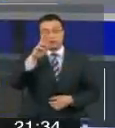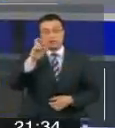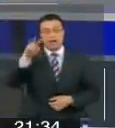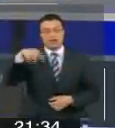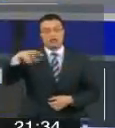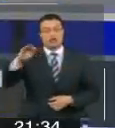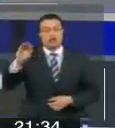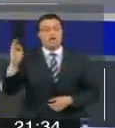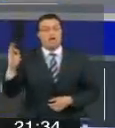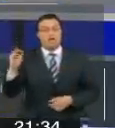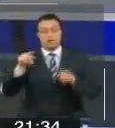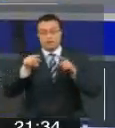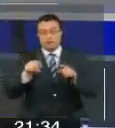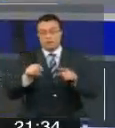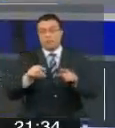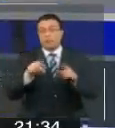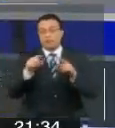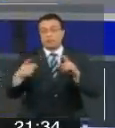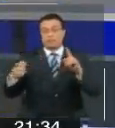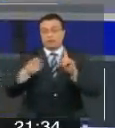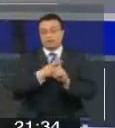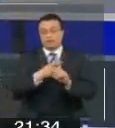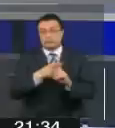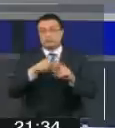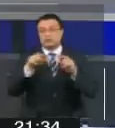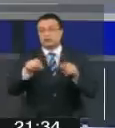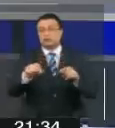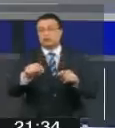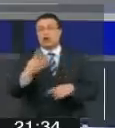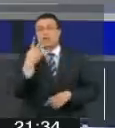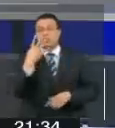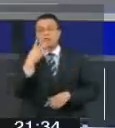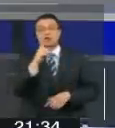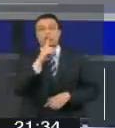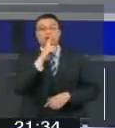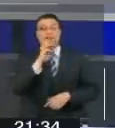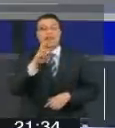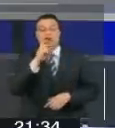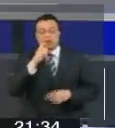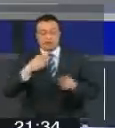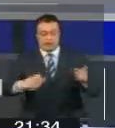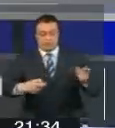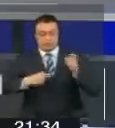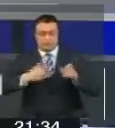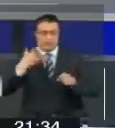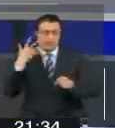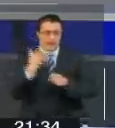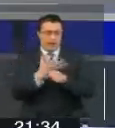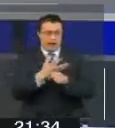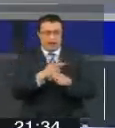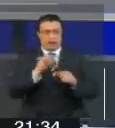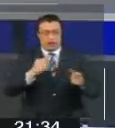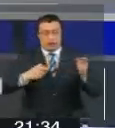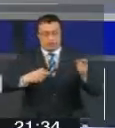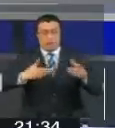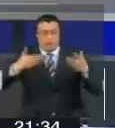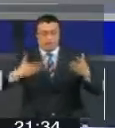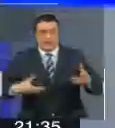leer parte de su declaración, esto fue un enfrentamiento contra 4 terroristas armados hasta los dientes y con armamento